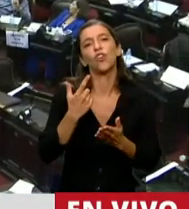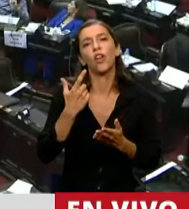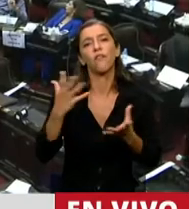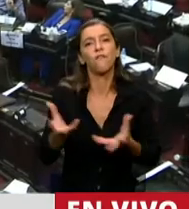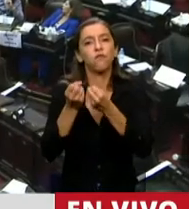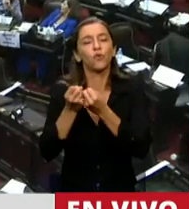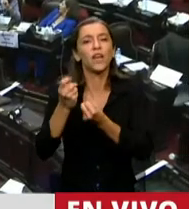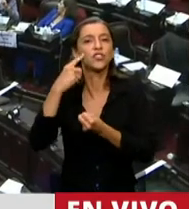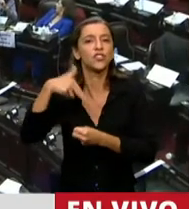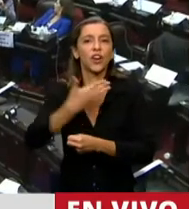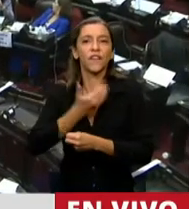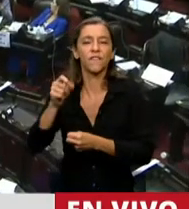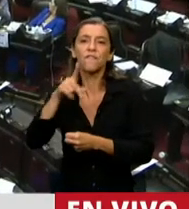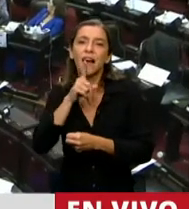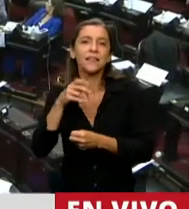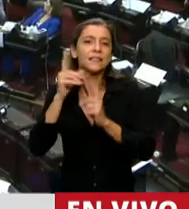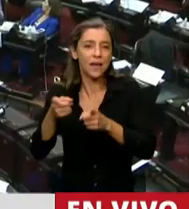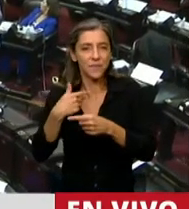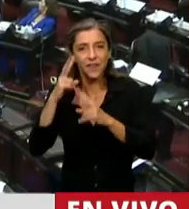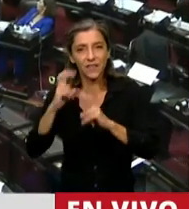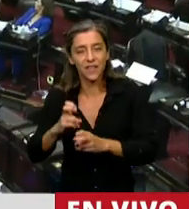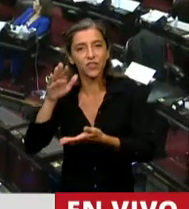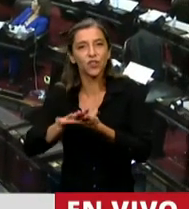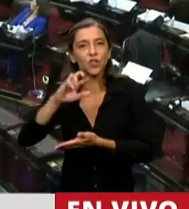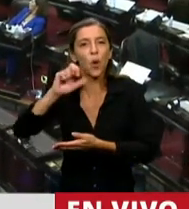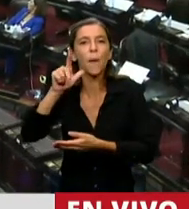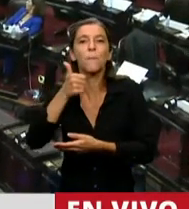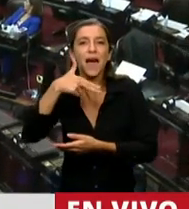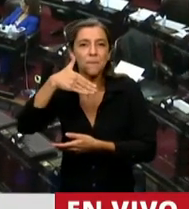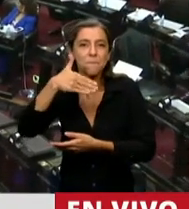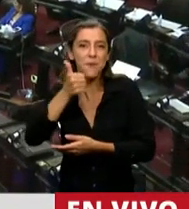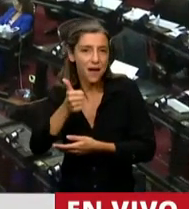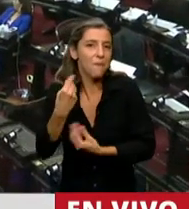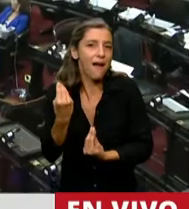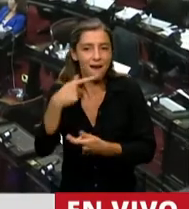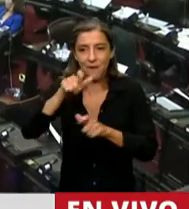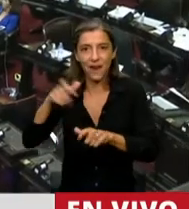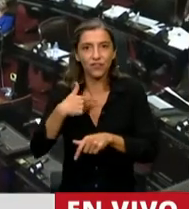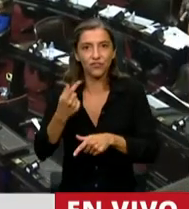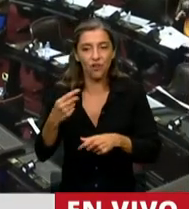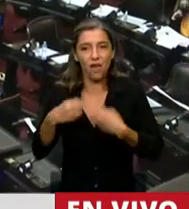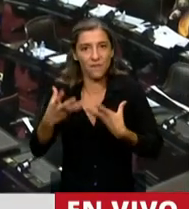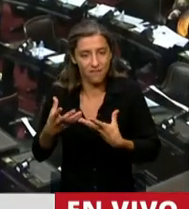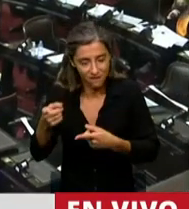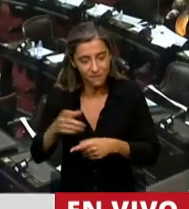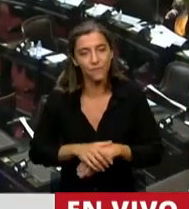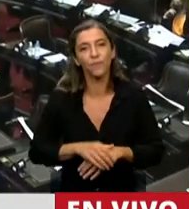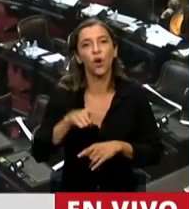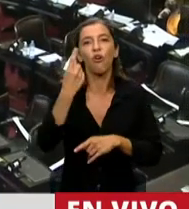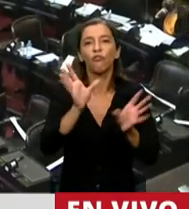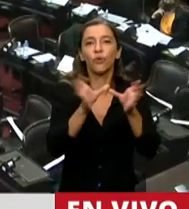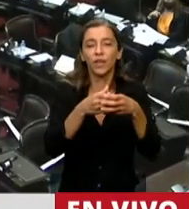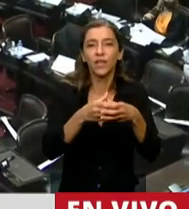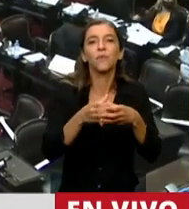uso de plasma para pacientes recuperados. Quiero dos cositas más. Una es el equipo nuevo de genómica